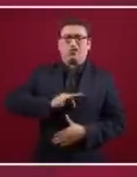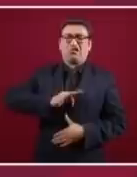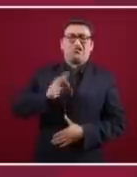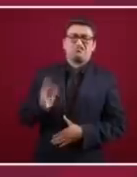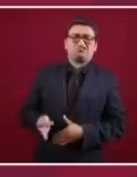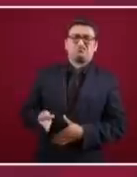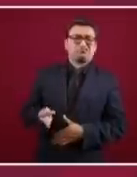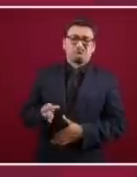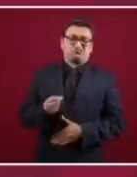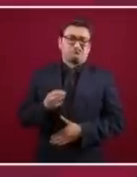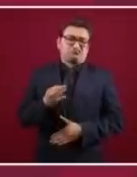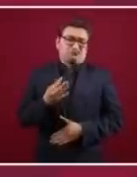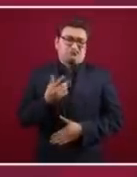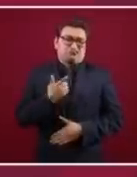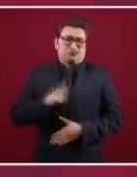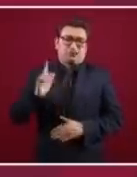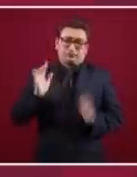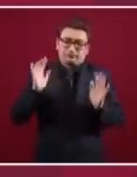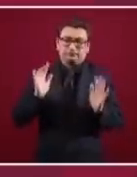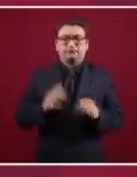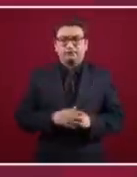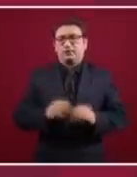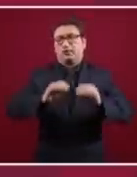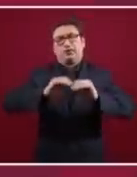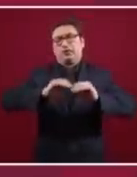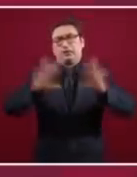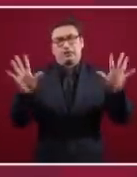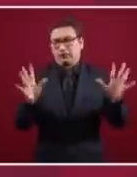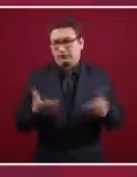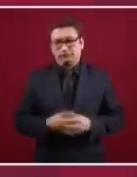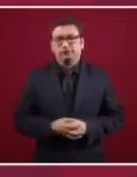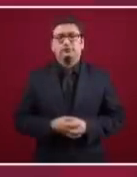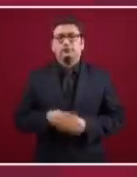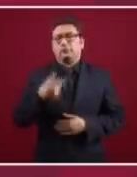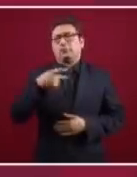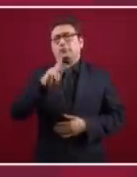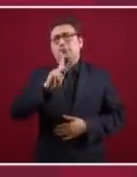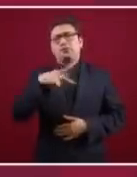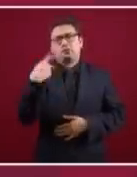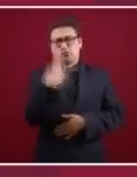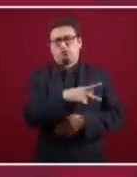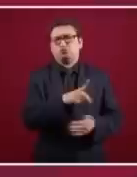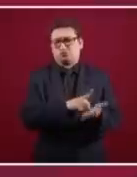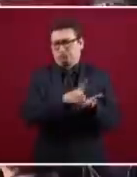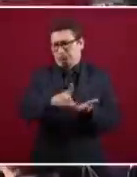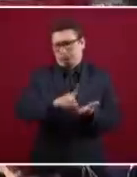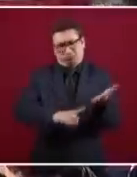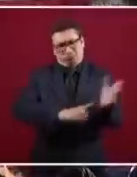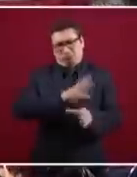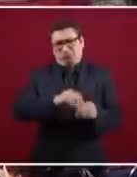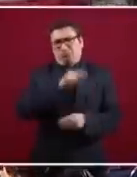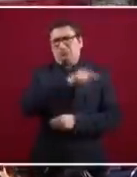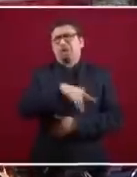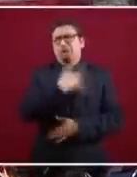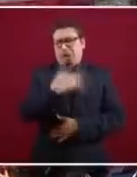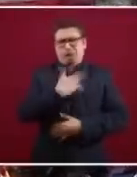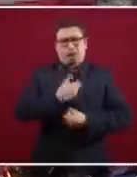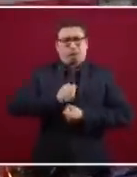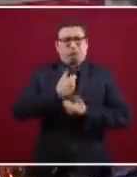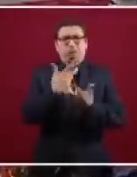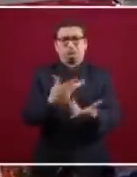está aplicando por razones obvias pero tiene todo su derecho a expresarse a